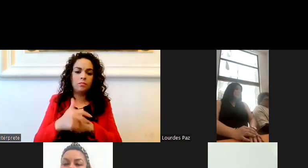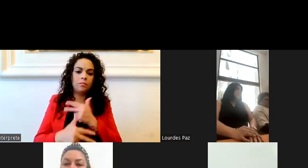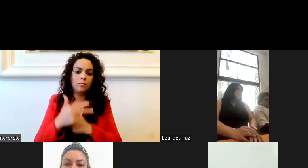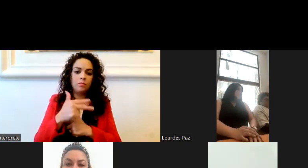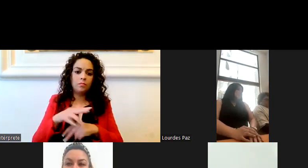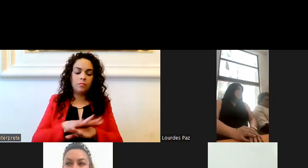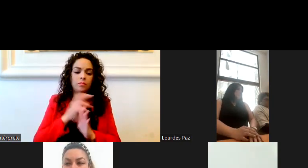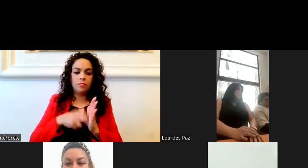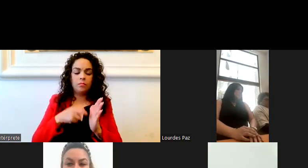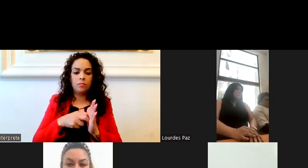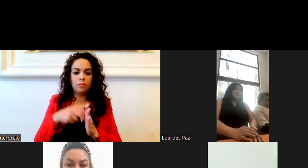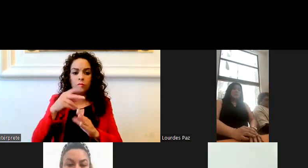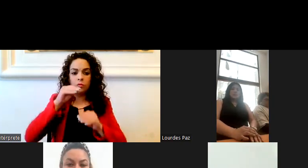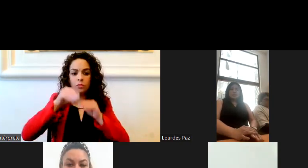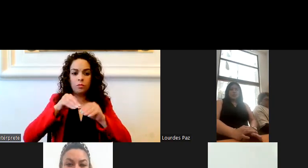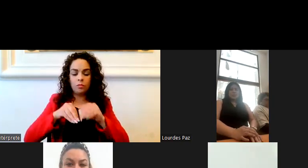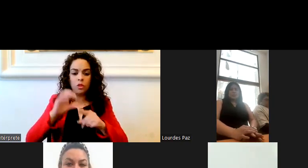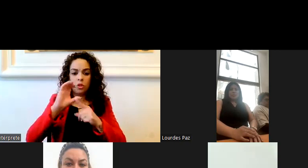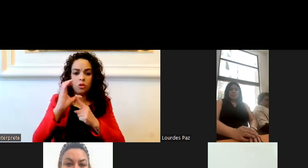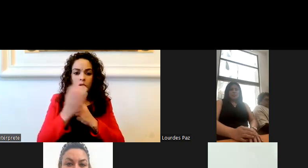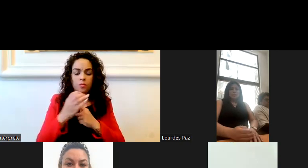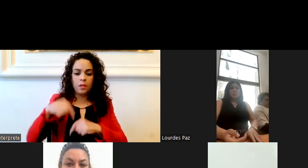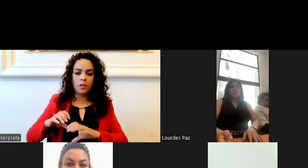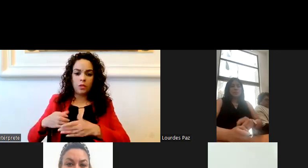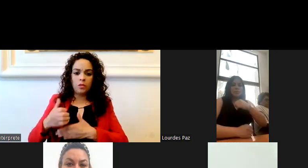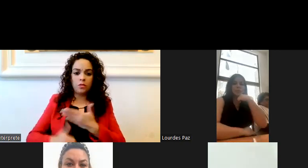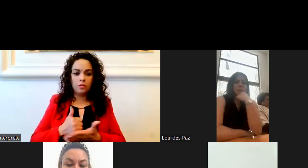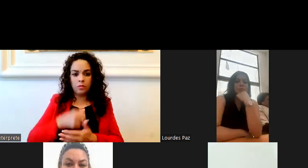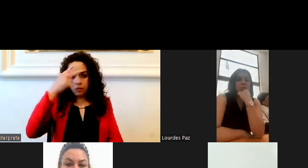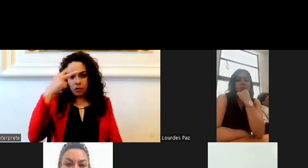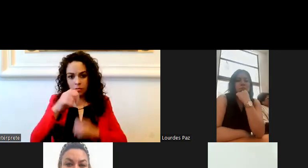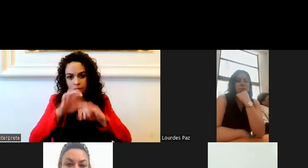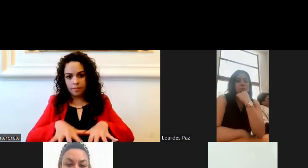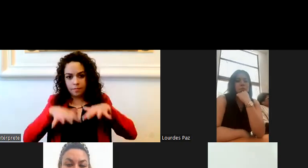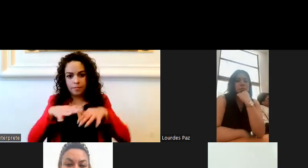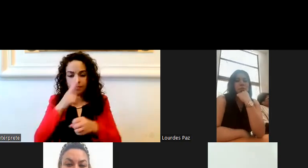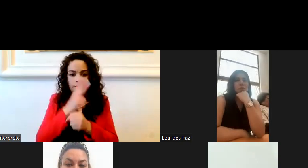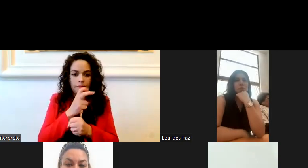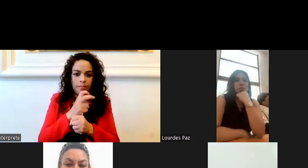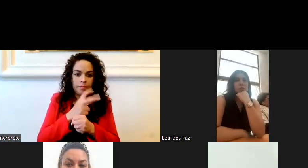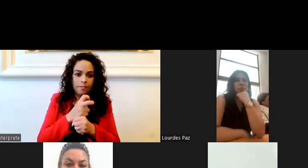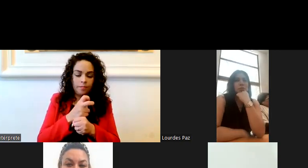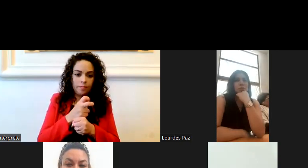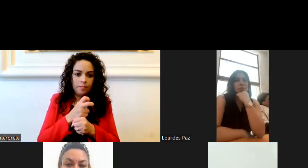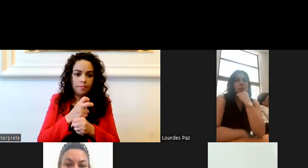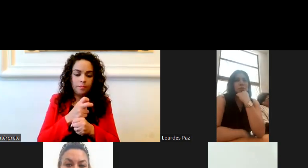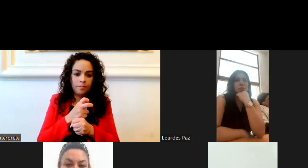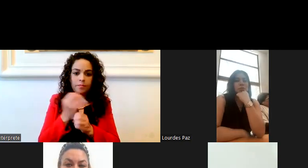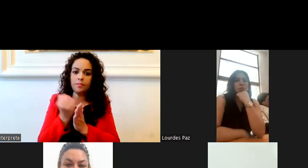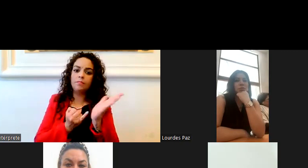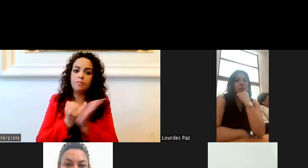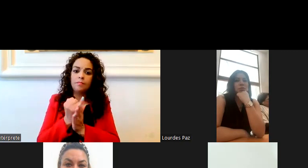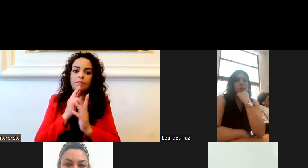la integración de las comisiones y comités del Congreso de la Ciudad de México segunda legislatura, cuyos resolutivos son los